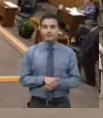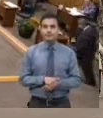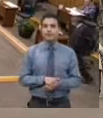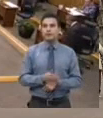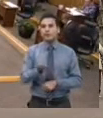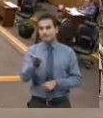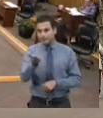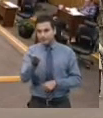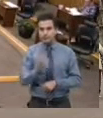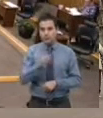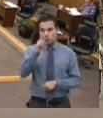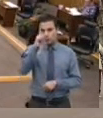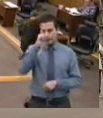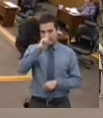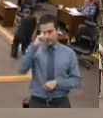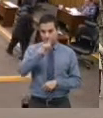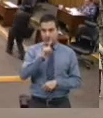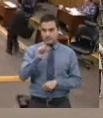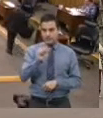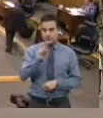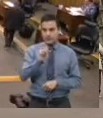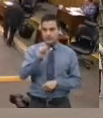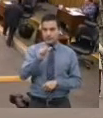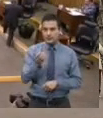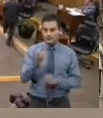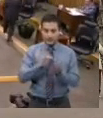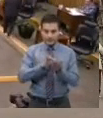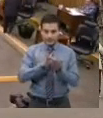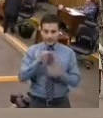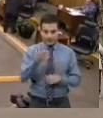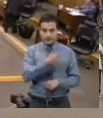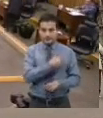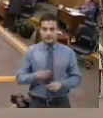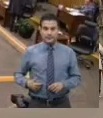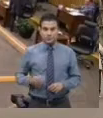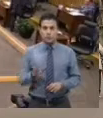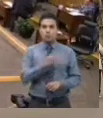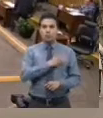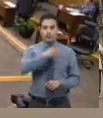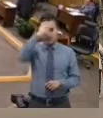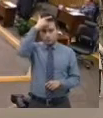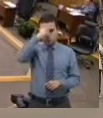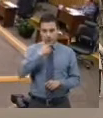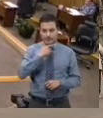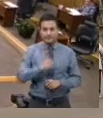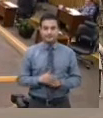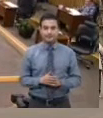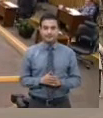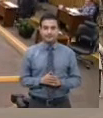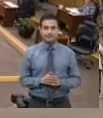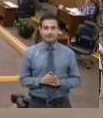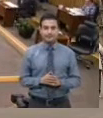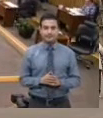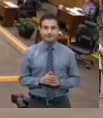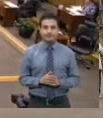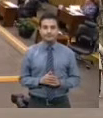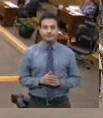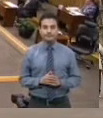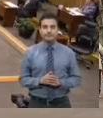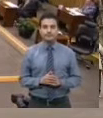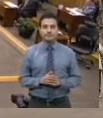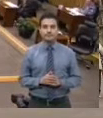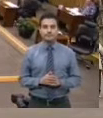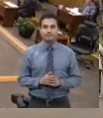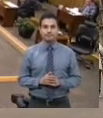palabra la consejera Claudia Zavala. Muchas gracias, presidente. Buenas noches. De acuerdo con los